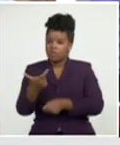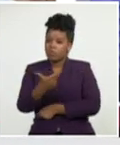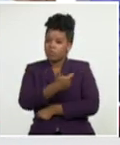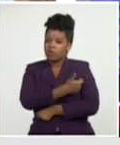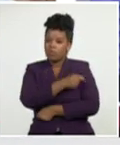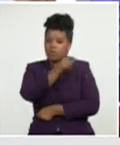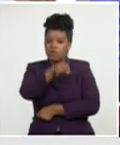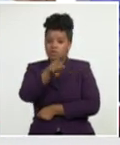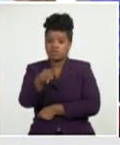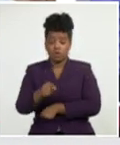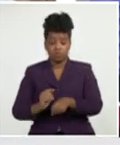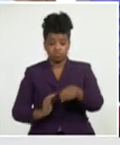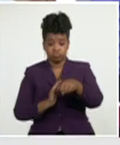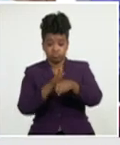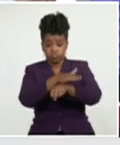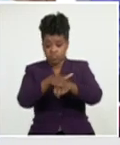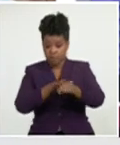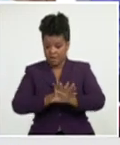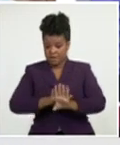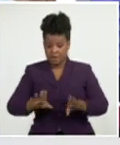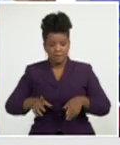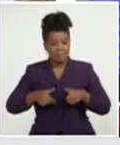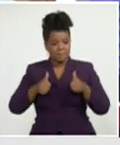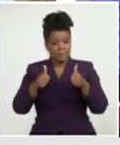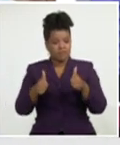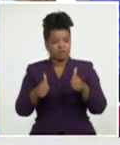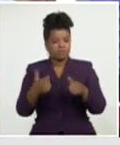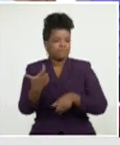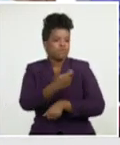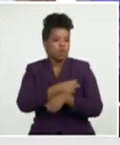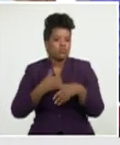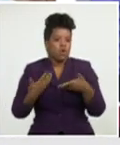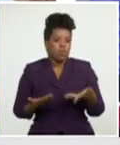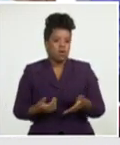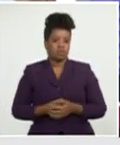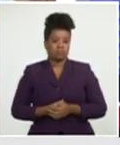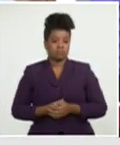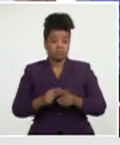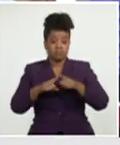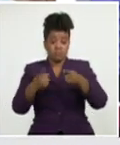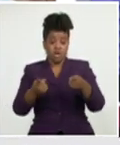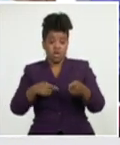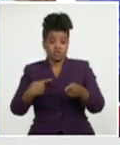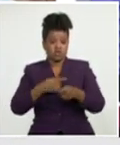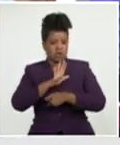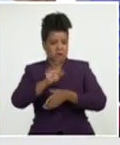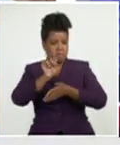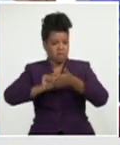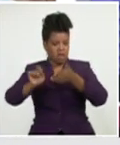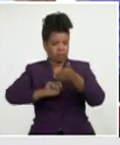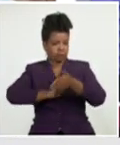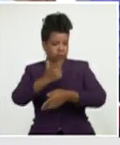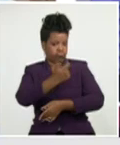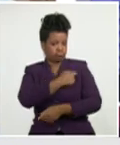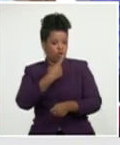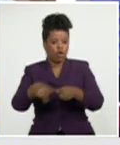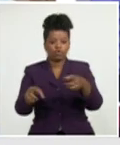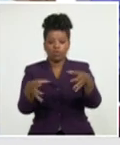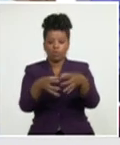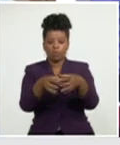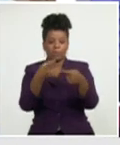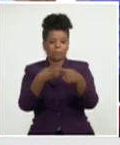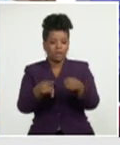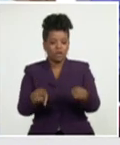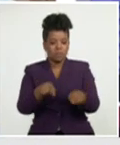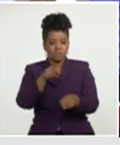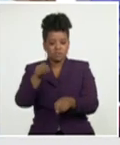se recuperaban de la COVID-19, porque estaba claro la estrategia para las personas que no se habían expuesto al virus. Y pensábamos que